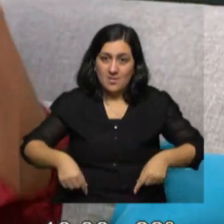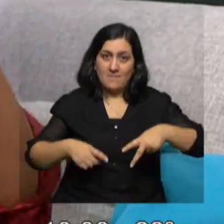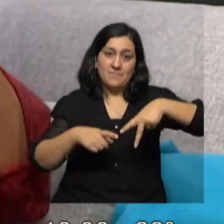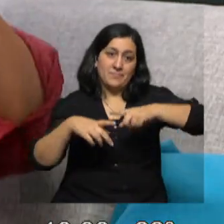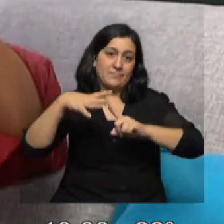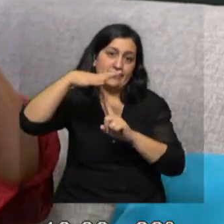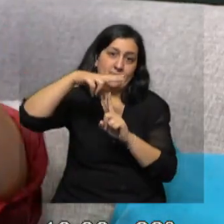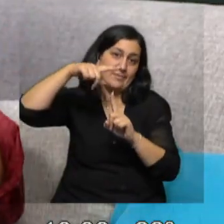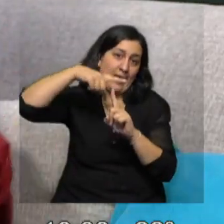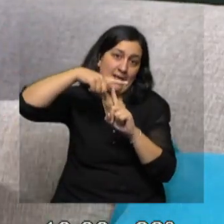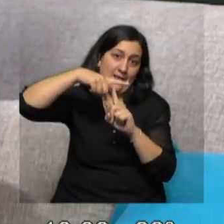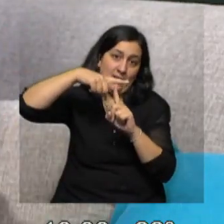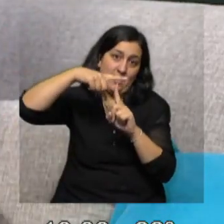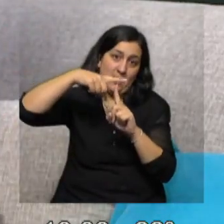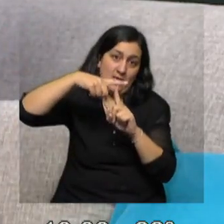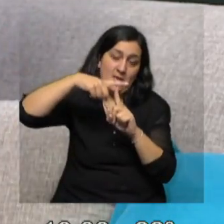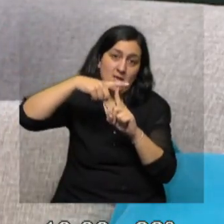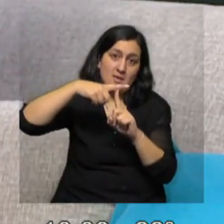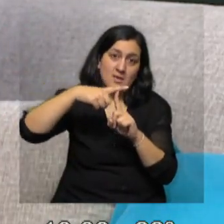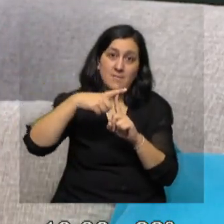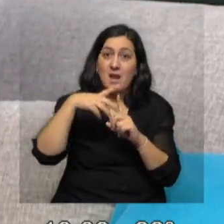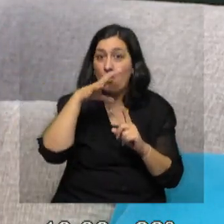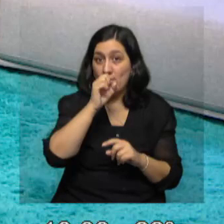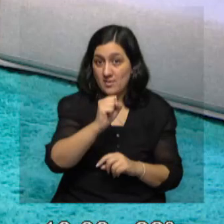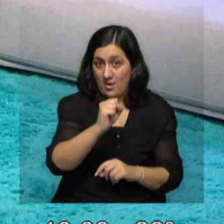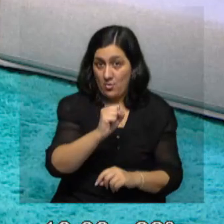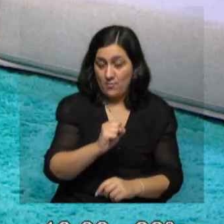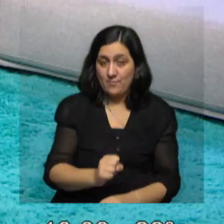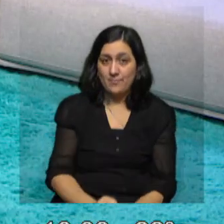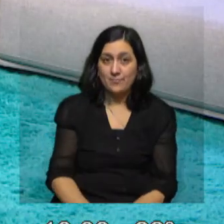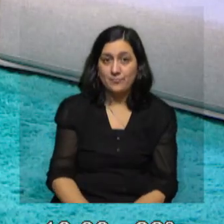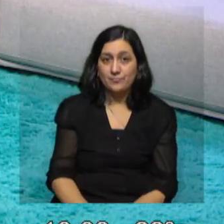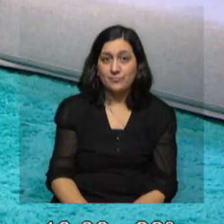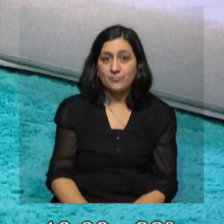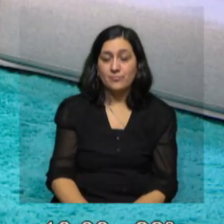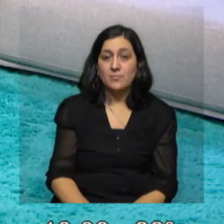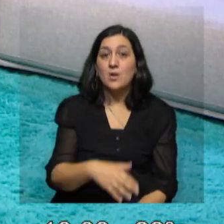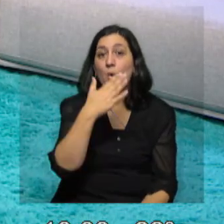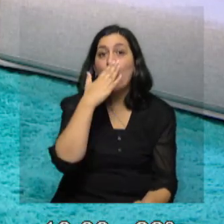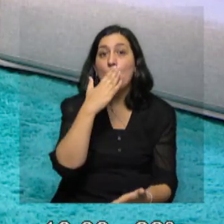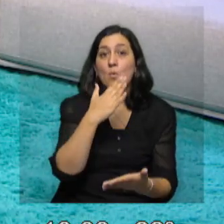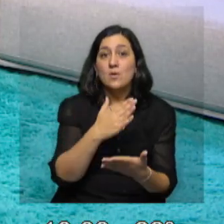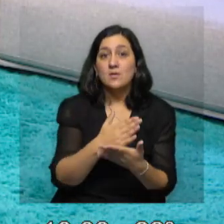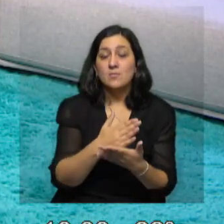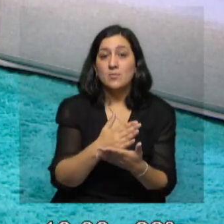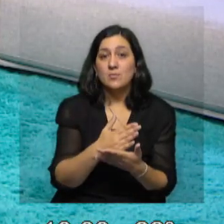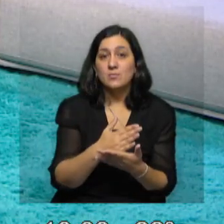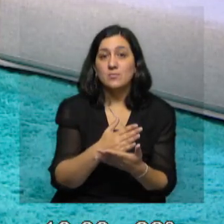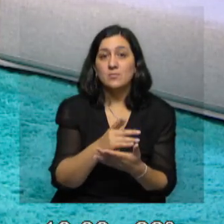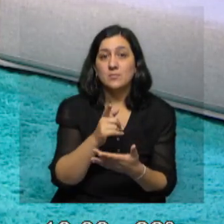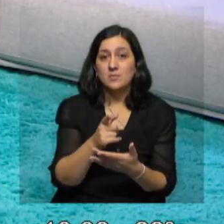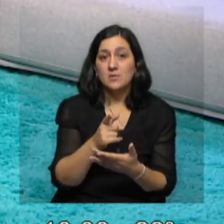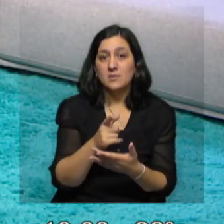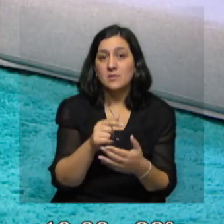unos brochecitos que nos permiten como sostenerlo. Bien. ¿Está? ¿De acuerdo? Y lo último, y me voy, cuando me vienen que... Bueno, este